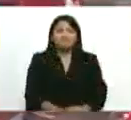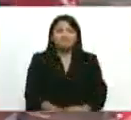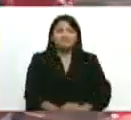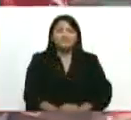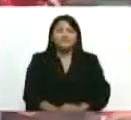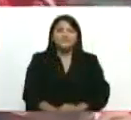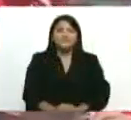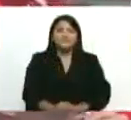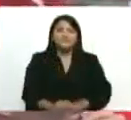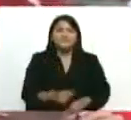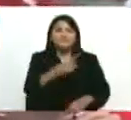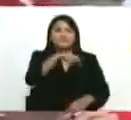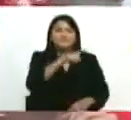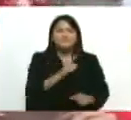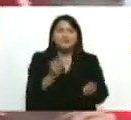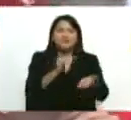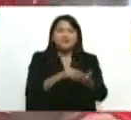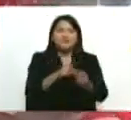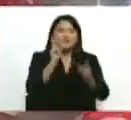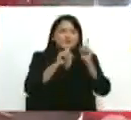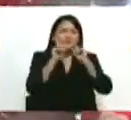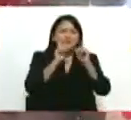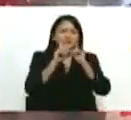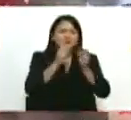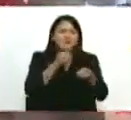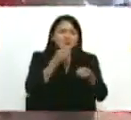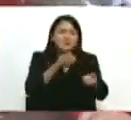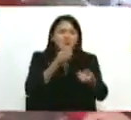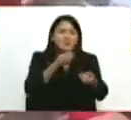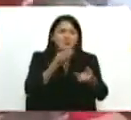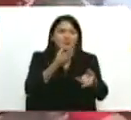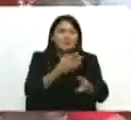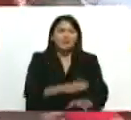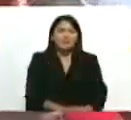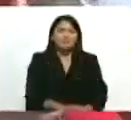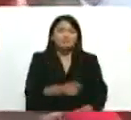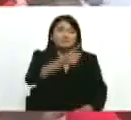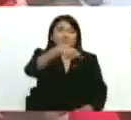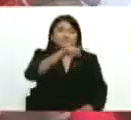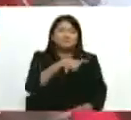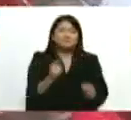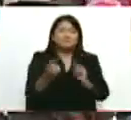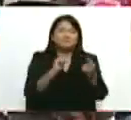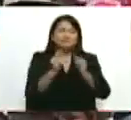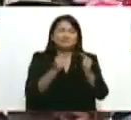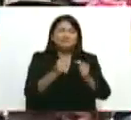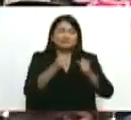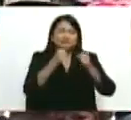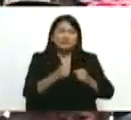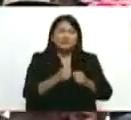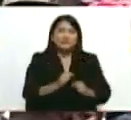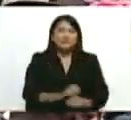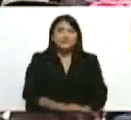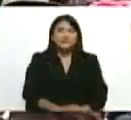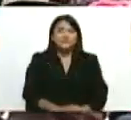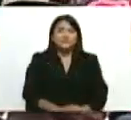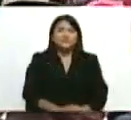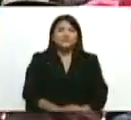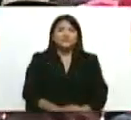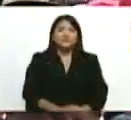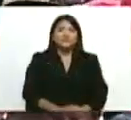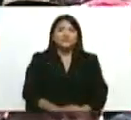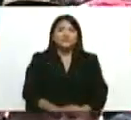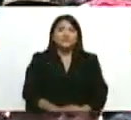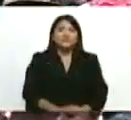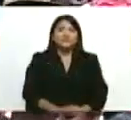Se cayeron a coba otra vez, no le hablan al país y terminaron peleados, más peleados de como entraron. Hubo una que le iban a